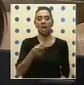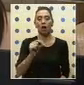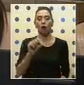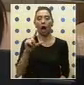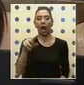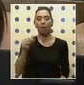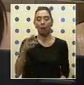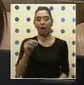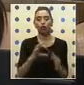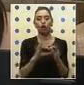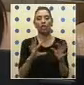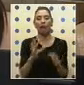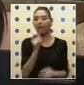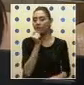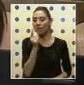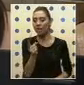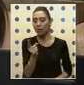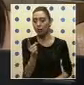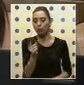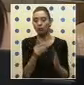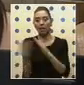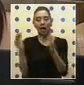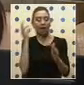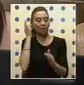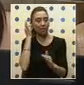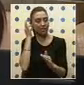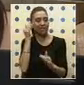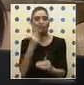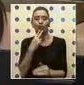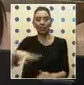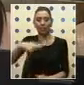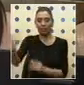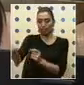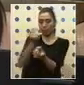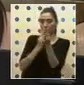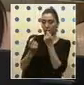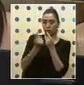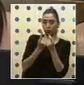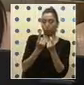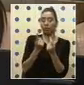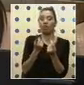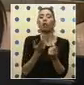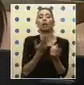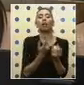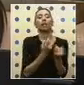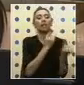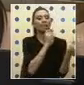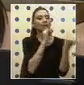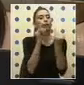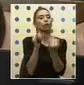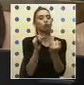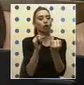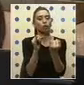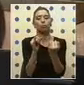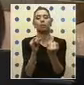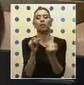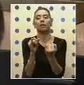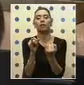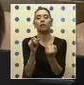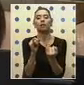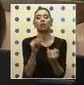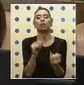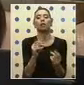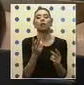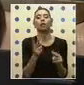acuerdo a las graves denuncias que ha recibido parte de las vecinas y vecinas de dicha comuna específicamente que se informe respecto a sobre la